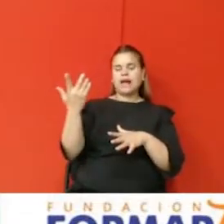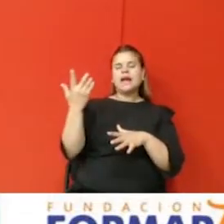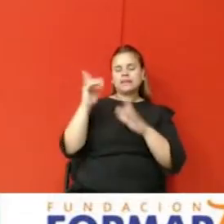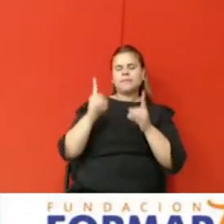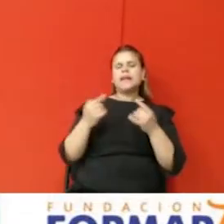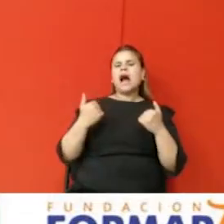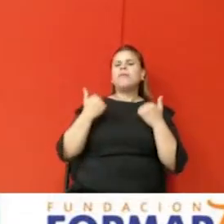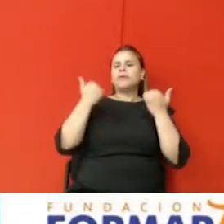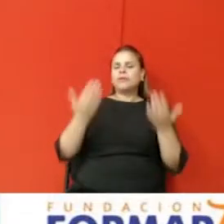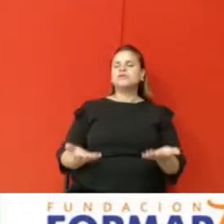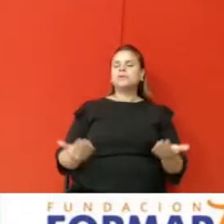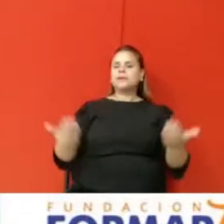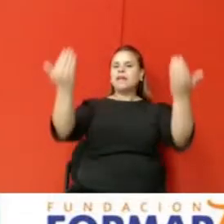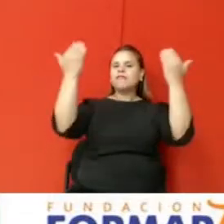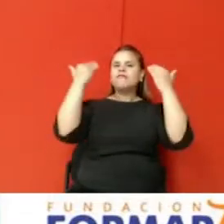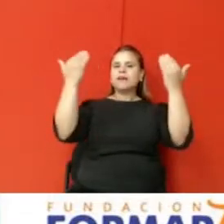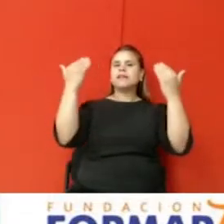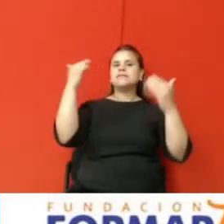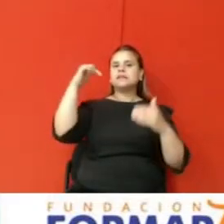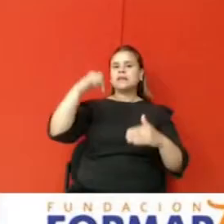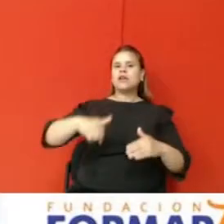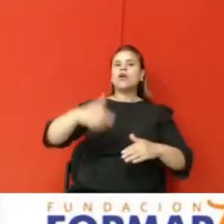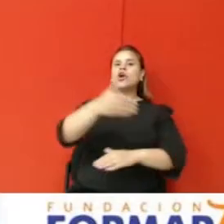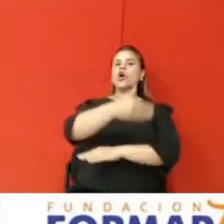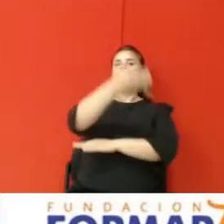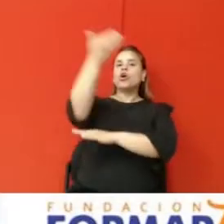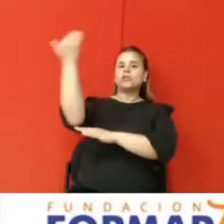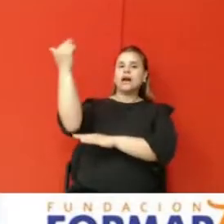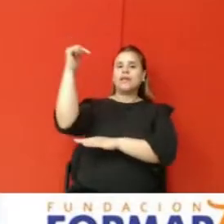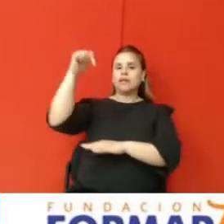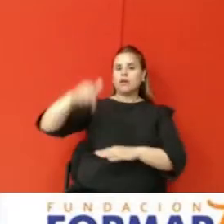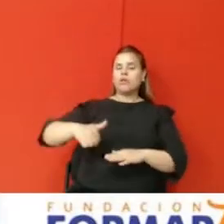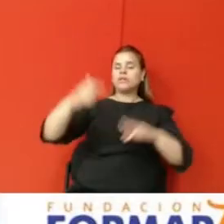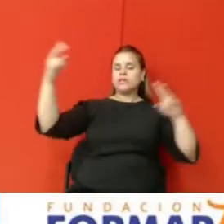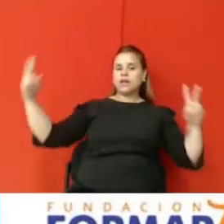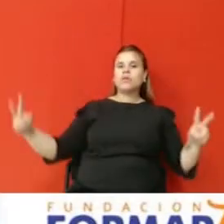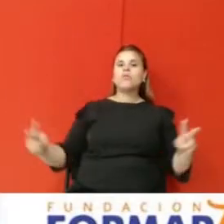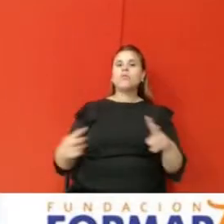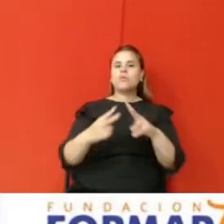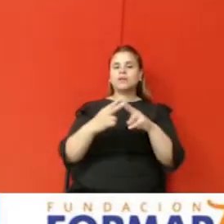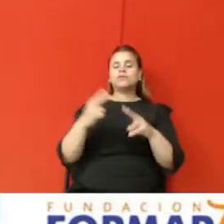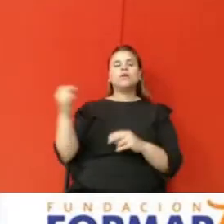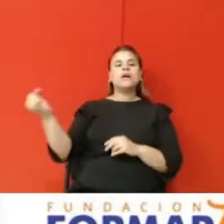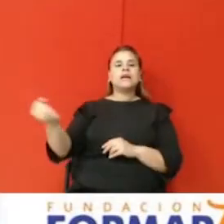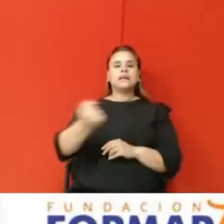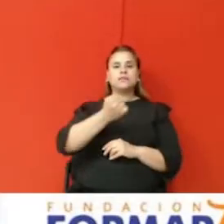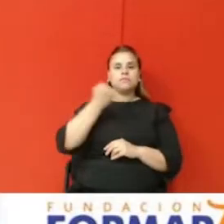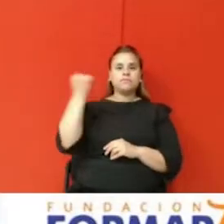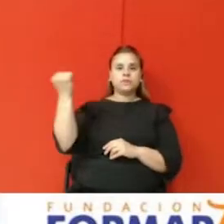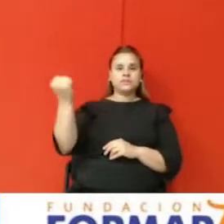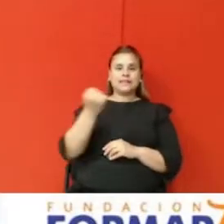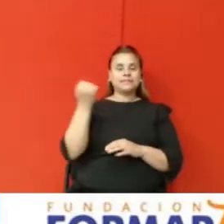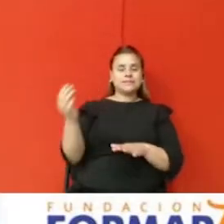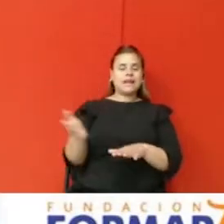por el emprendimiento de realizar estas jornadas en el interior. Como dijeron en la presentación